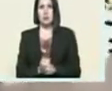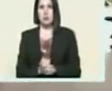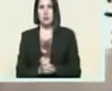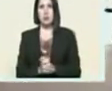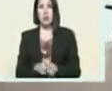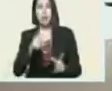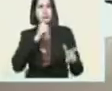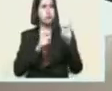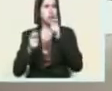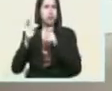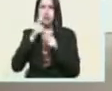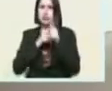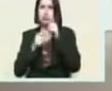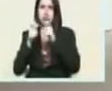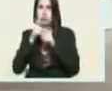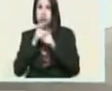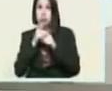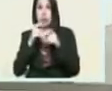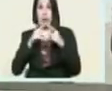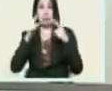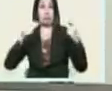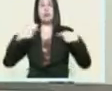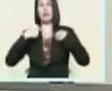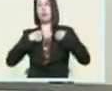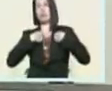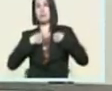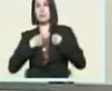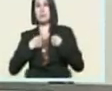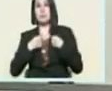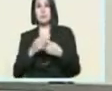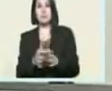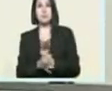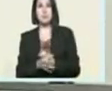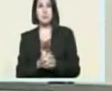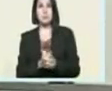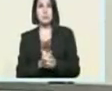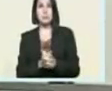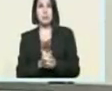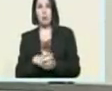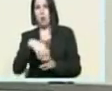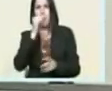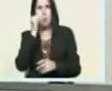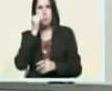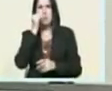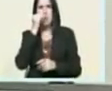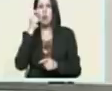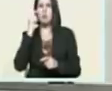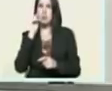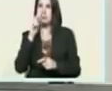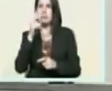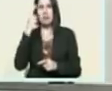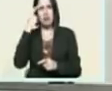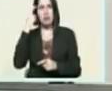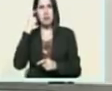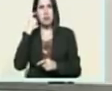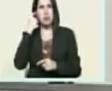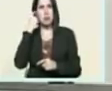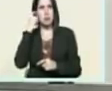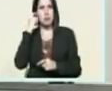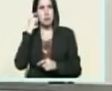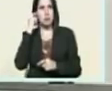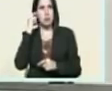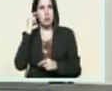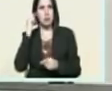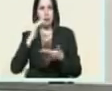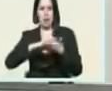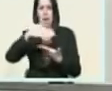en el interrogatorio con cables eléctricos, llevaba un poco de video. Yo hubiera sabido eso, él tenía un laptop y